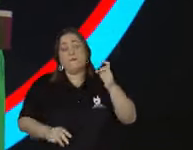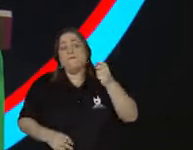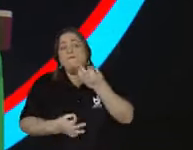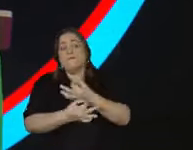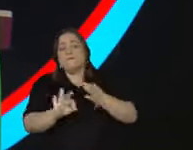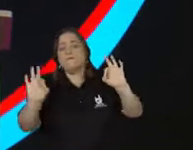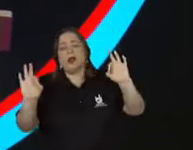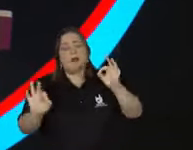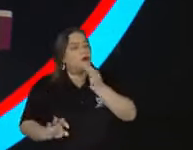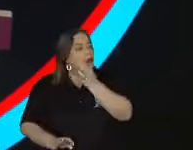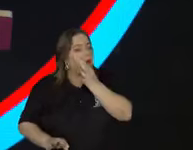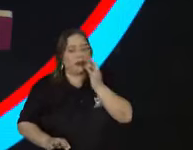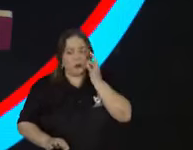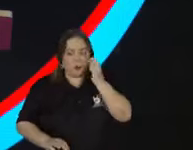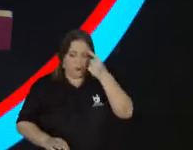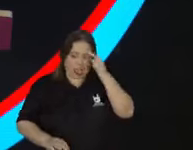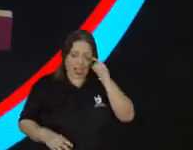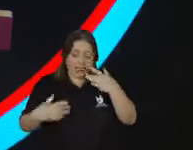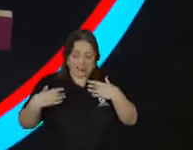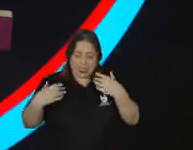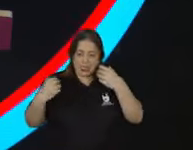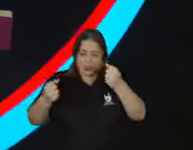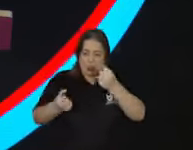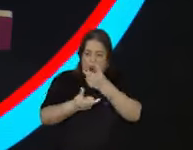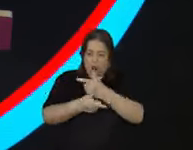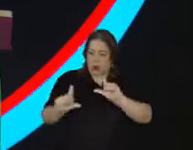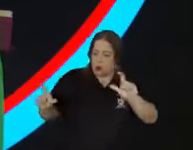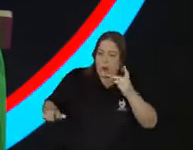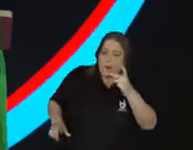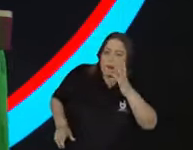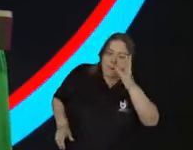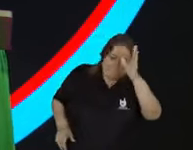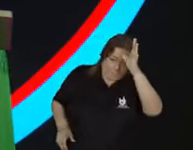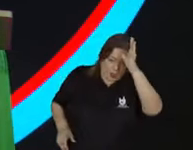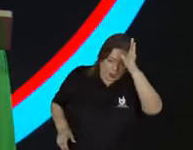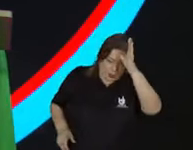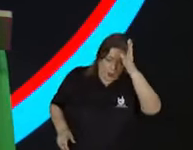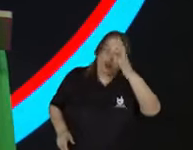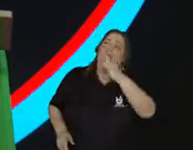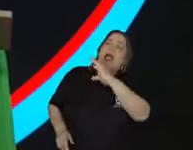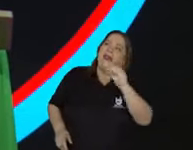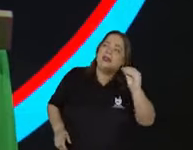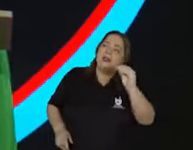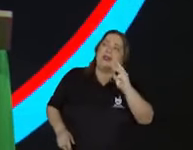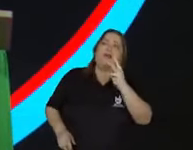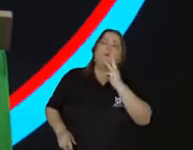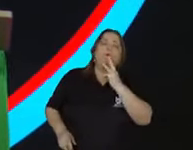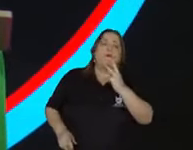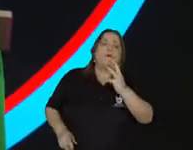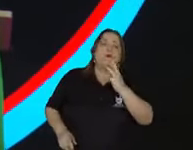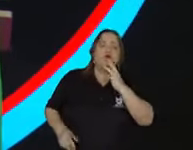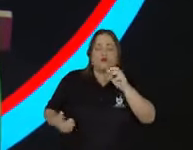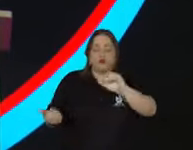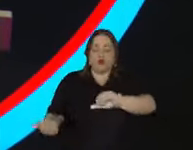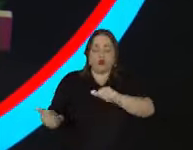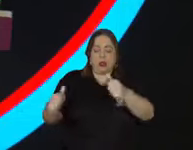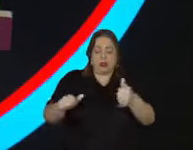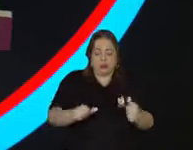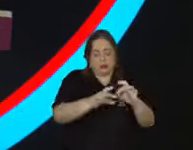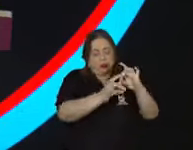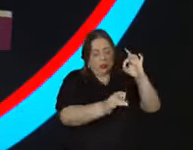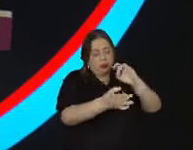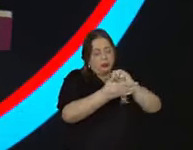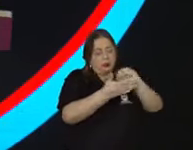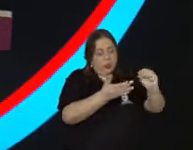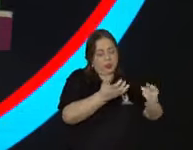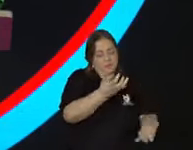interior, liberación, paternidad de Dios y bautismo de Espíritu Santo y fuego, en ese orden, amén. Así que invierte en